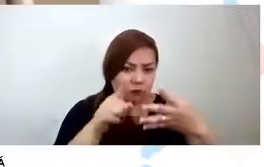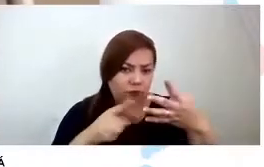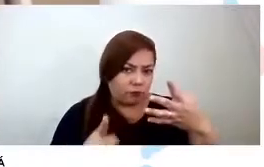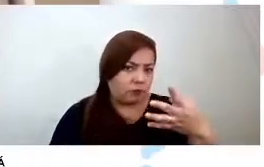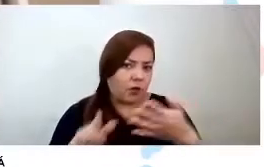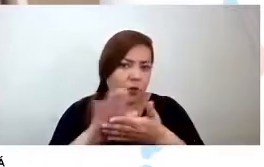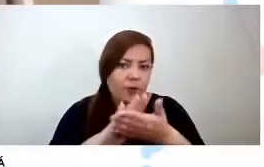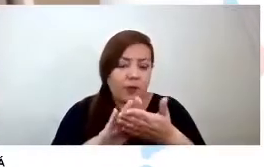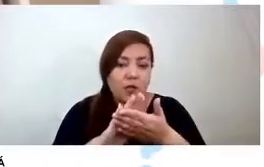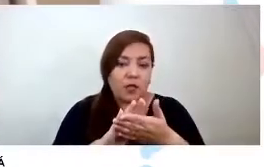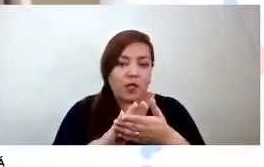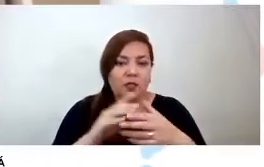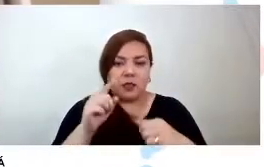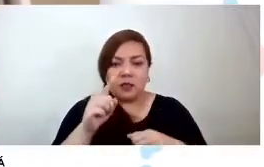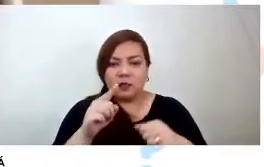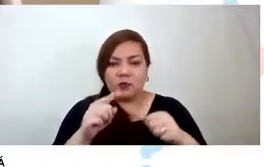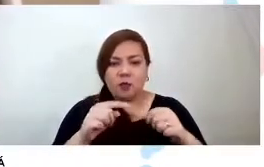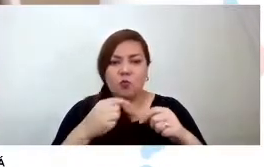de invertebrados.